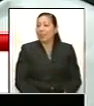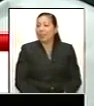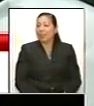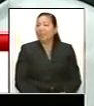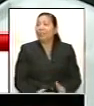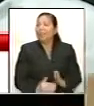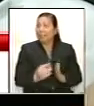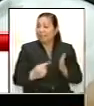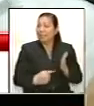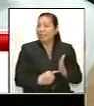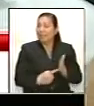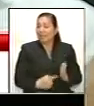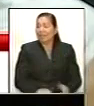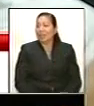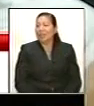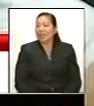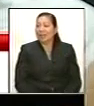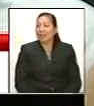en Alta Tecnología